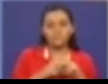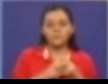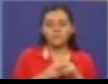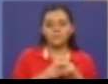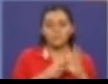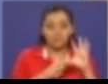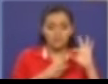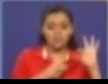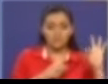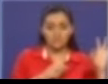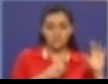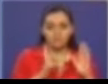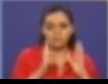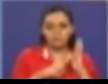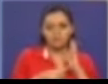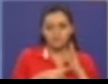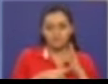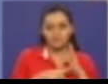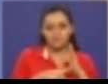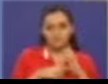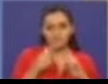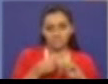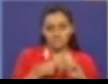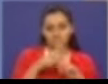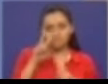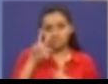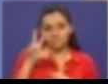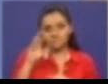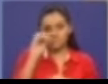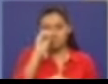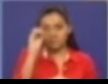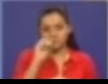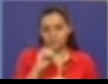Con 500 a 1000 salarios, 23%.